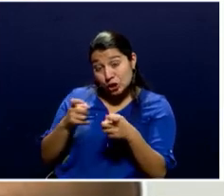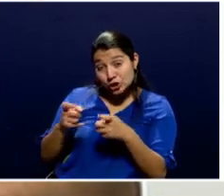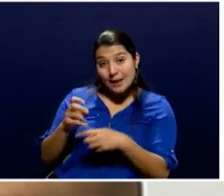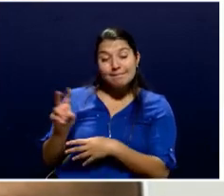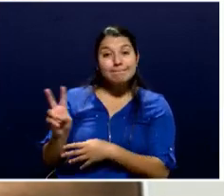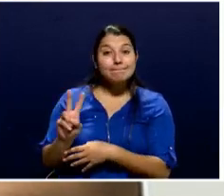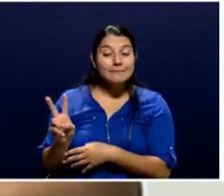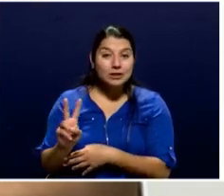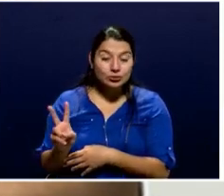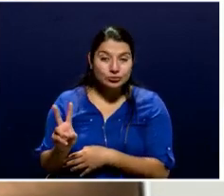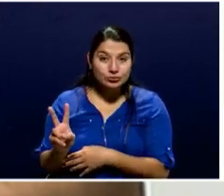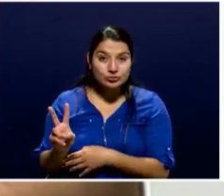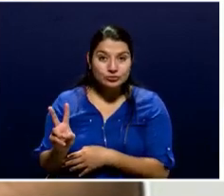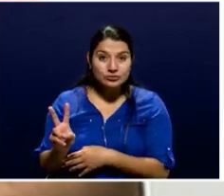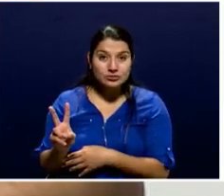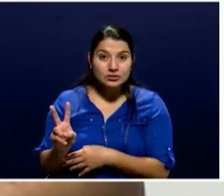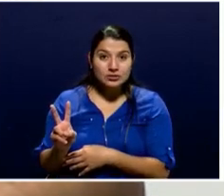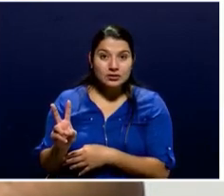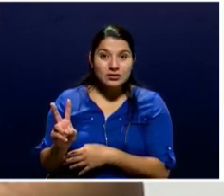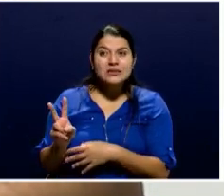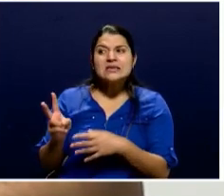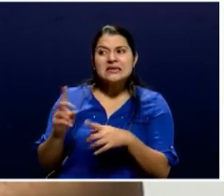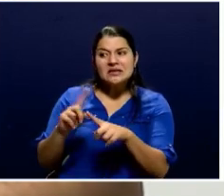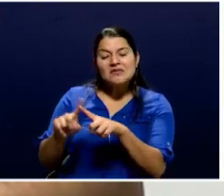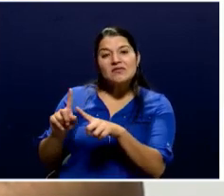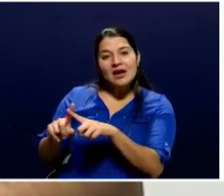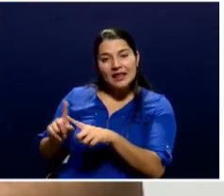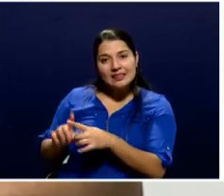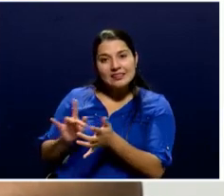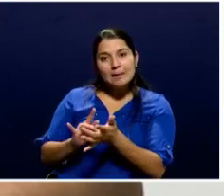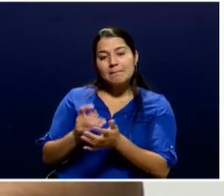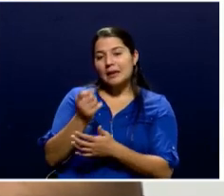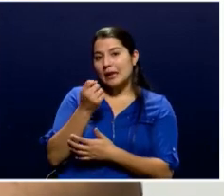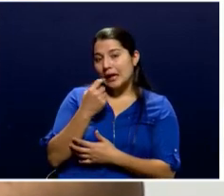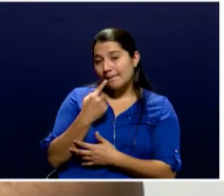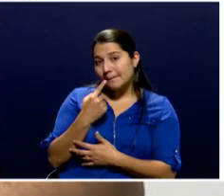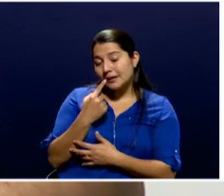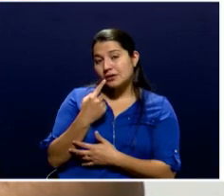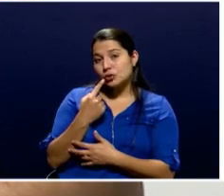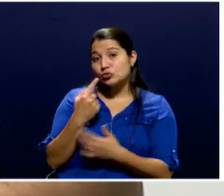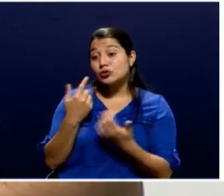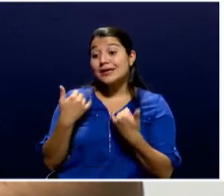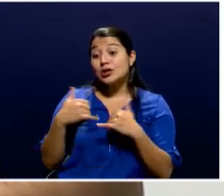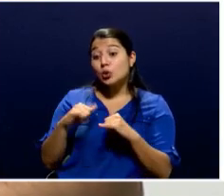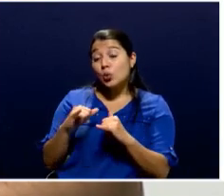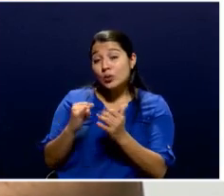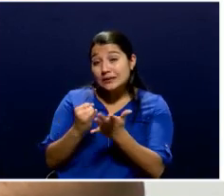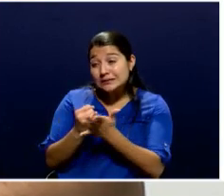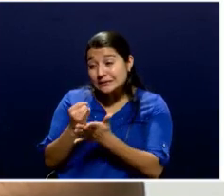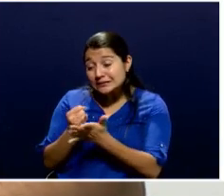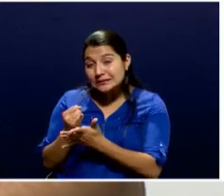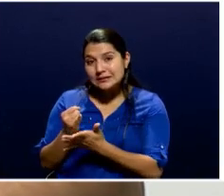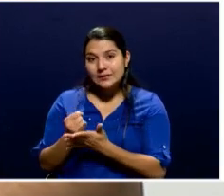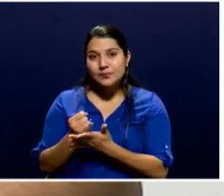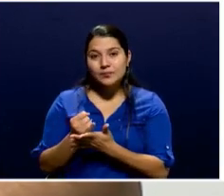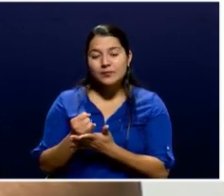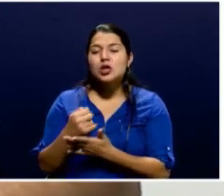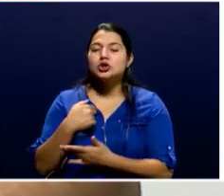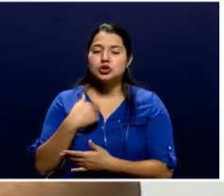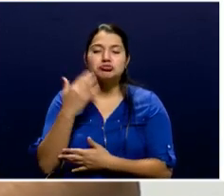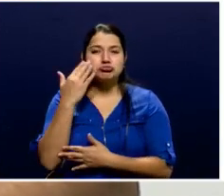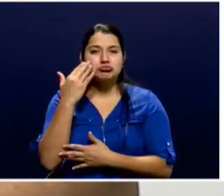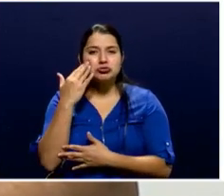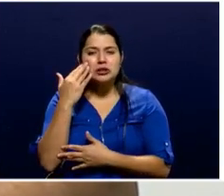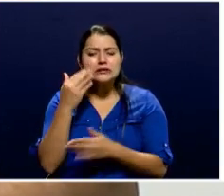virus, hay ciertas drogas que están en estudios de fase clínica que estoy seguro